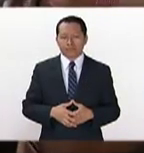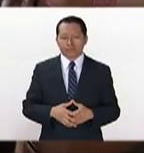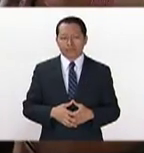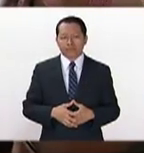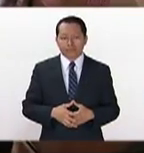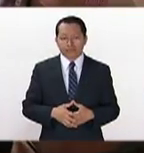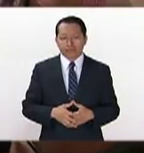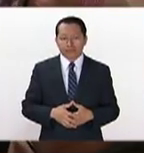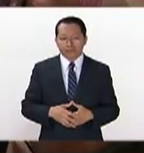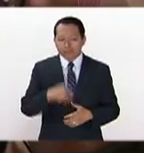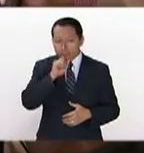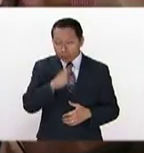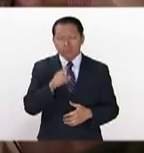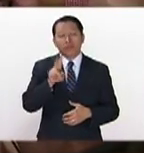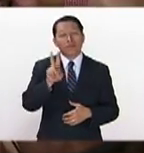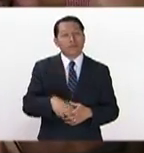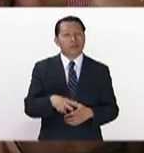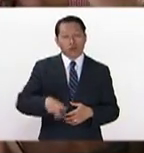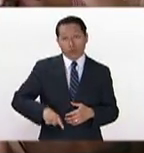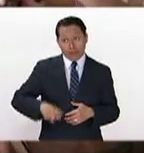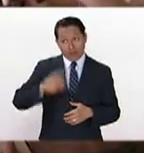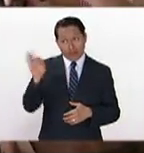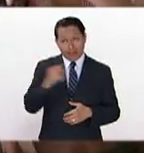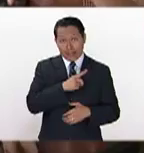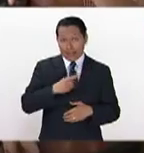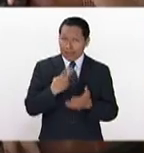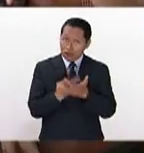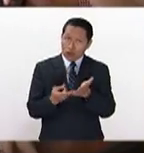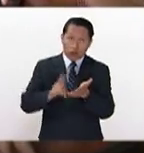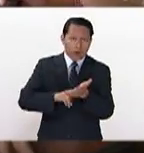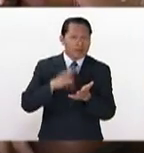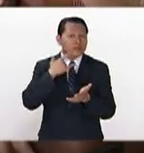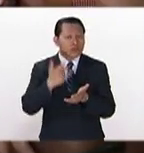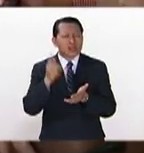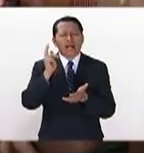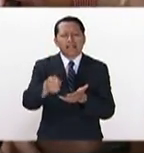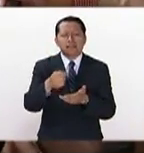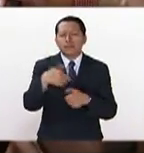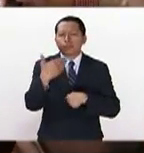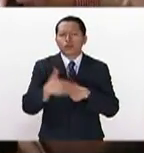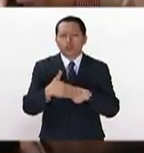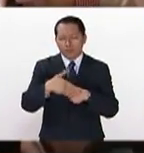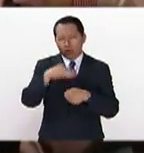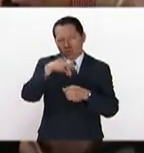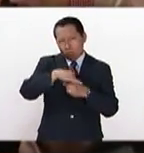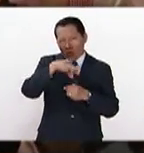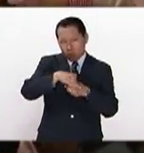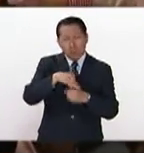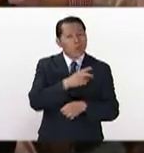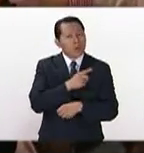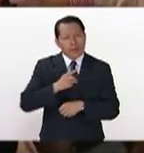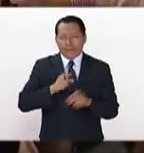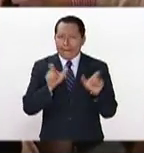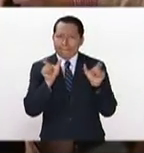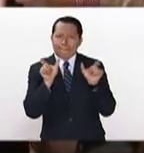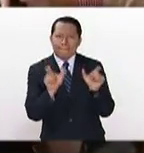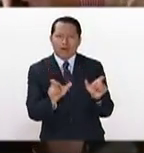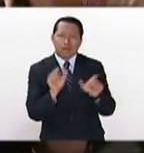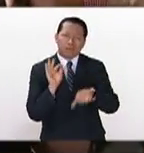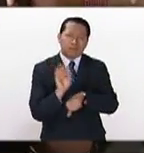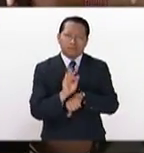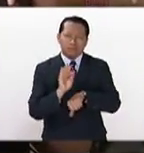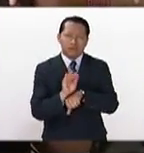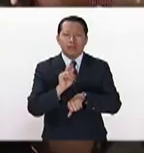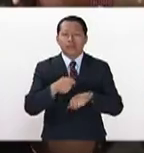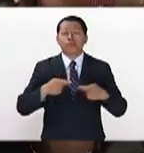Exige al gobierno federal redoblar el esfuerzo para que se pueda garantizar un proceso electoral tranquilo, en paz, y que los